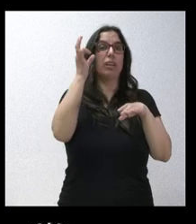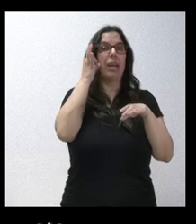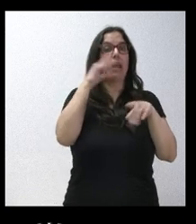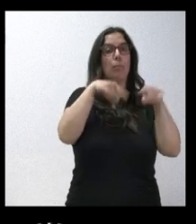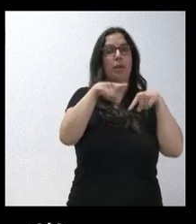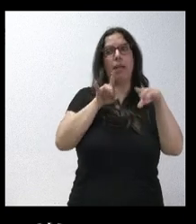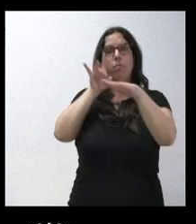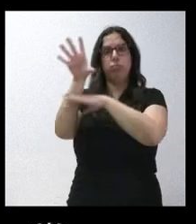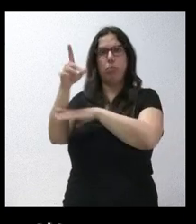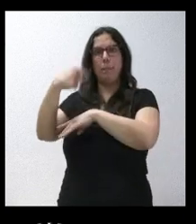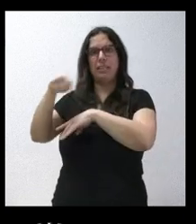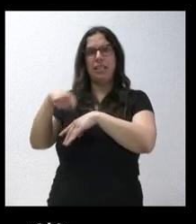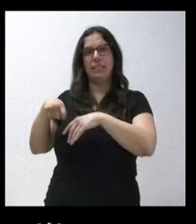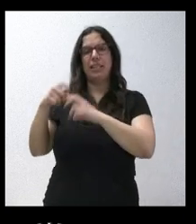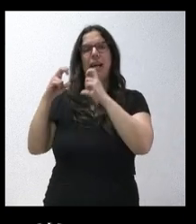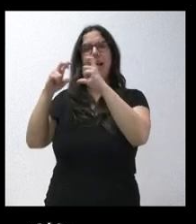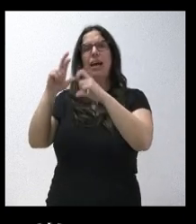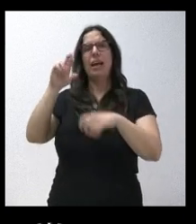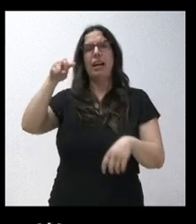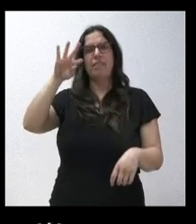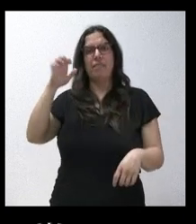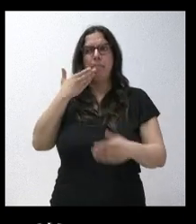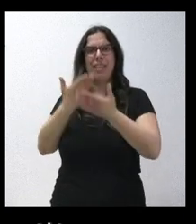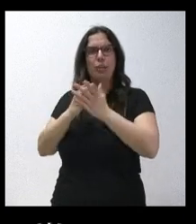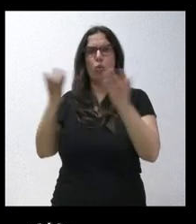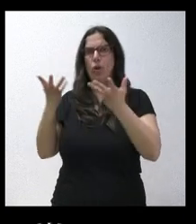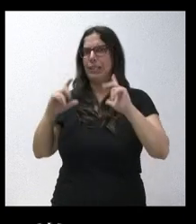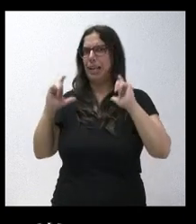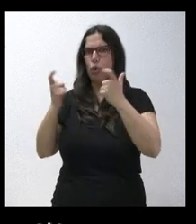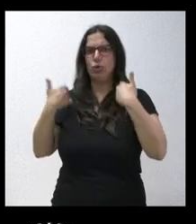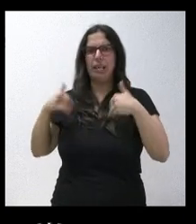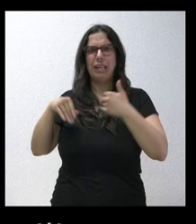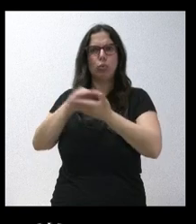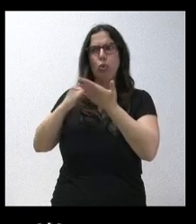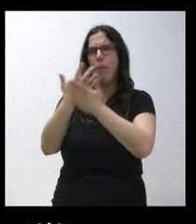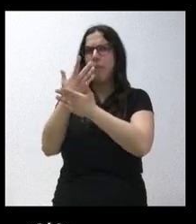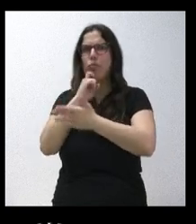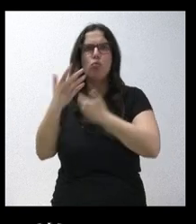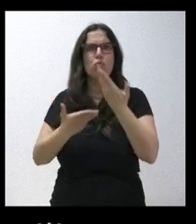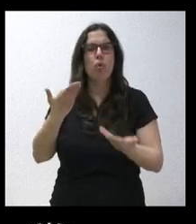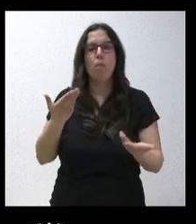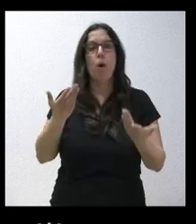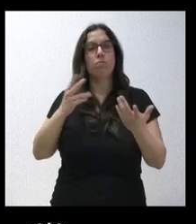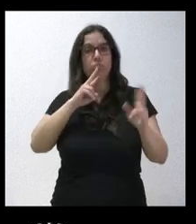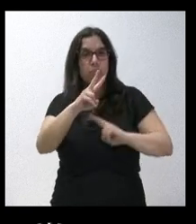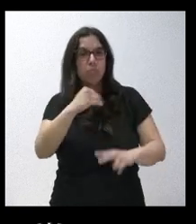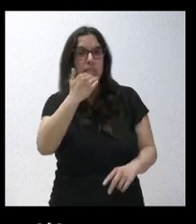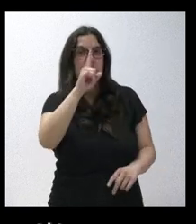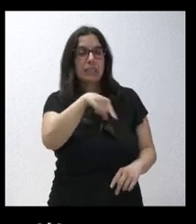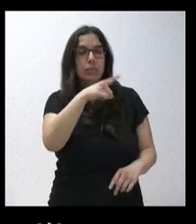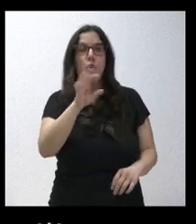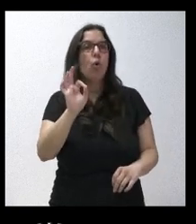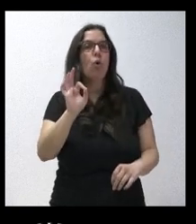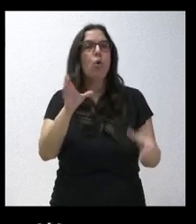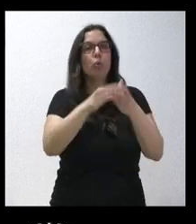al presidente de renfe pidiendo una reunión urgente así como soluciones y explicaciones han recibido ya respuesta o la junta tiene